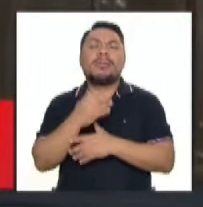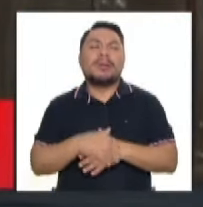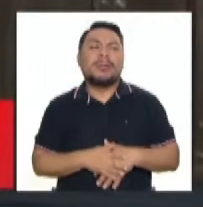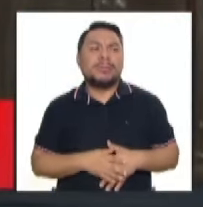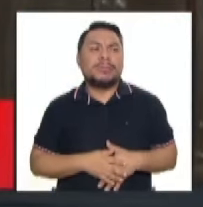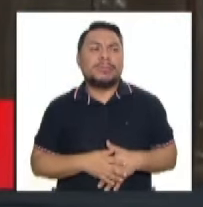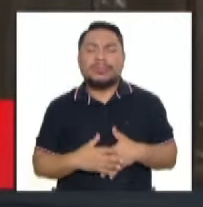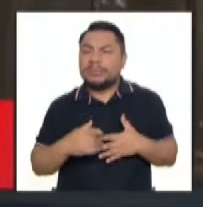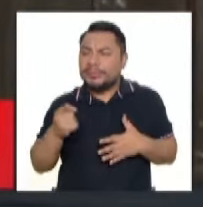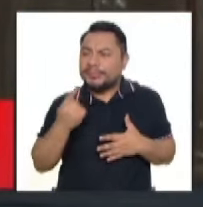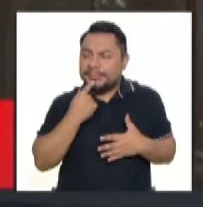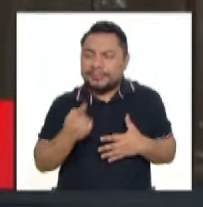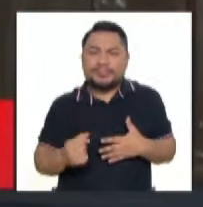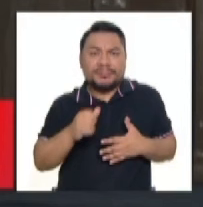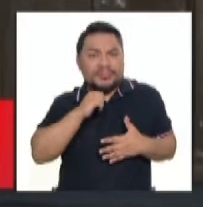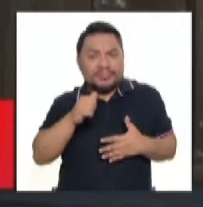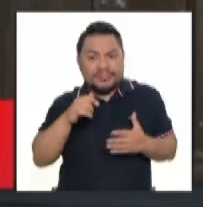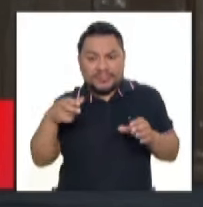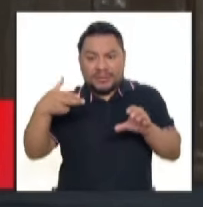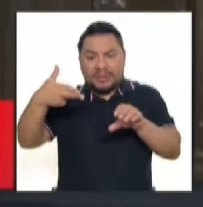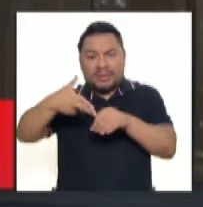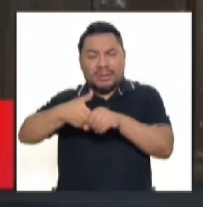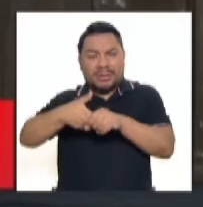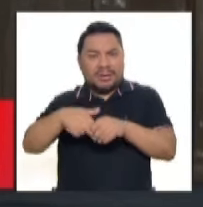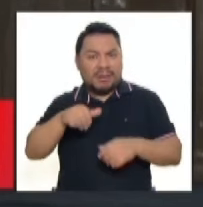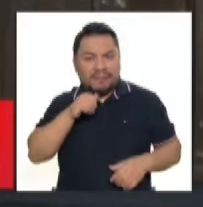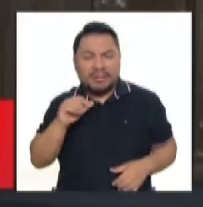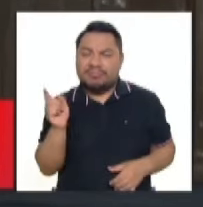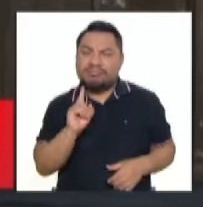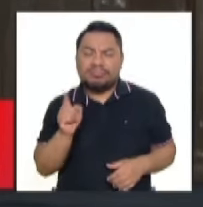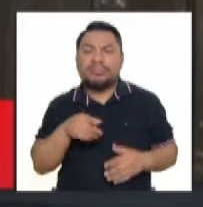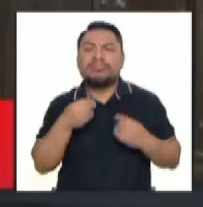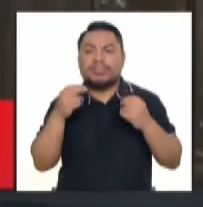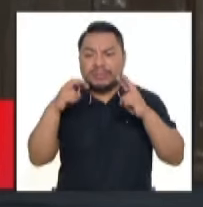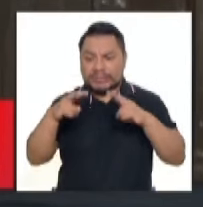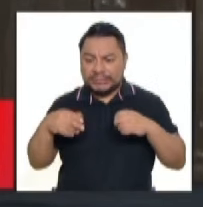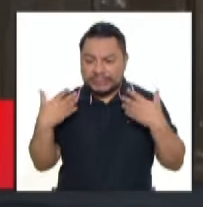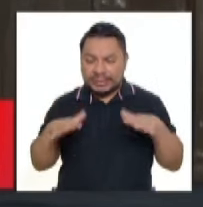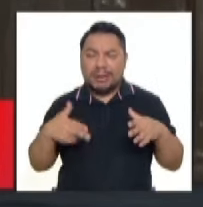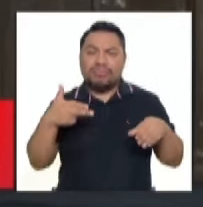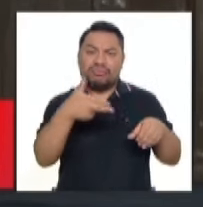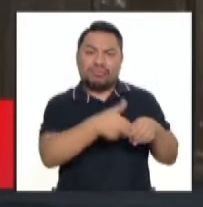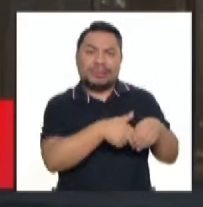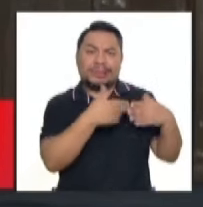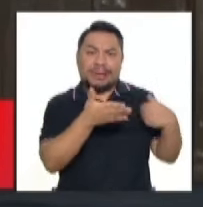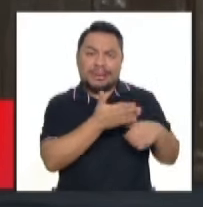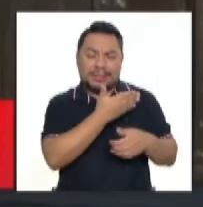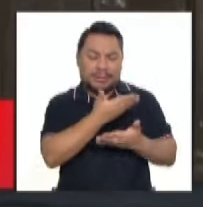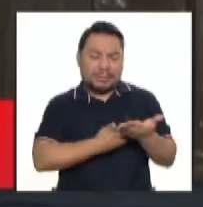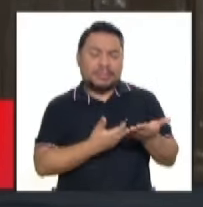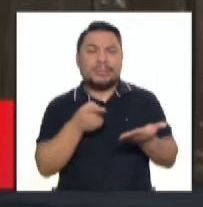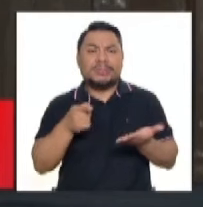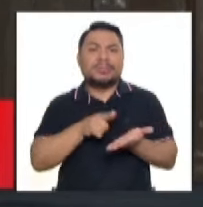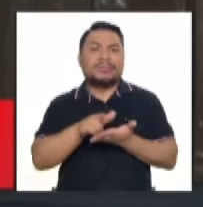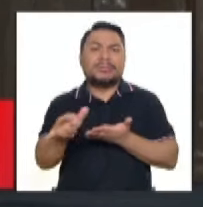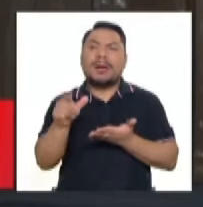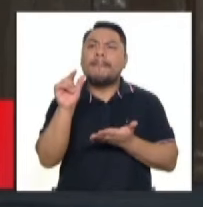haya sido producto de la falta de combustible en la aeronave debido a los registros de recarga y el poco tiempo de la aeronave en